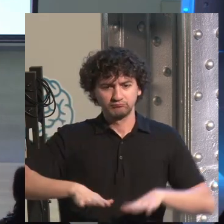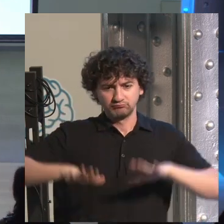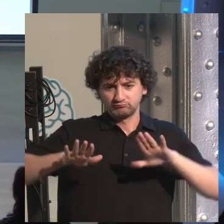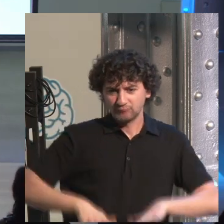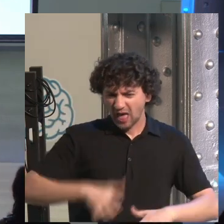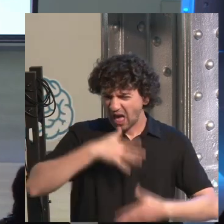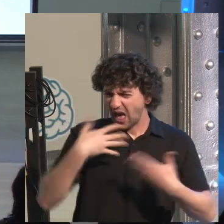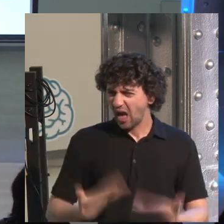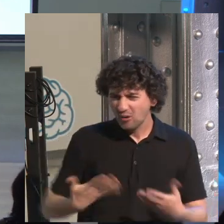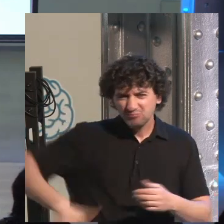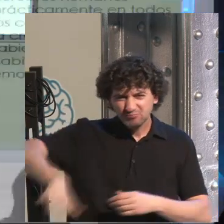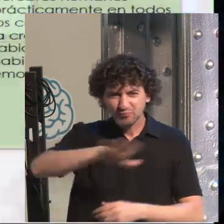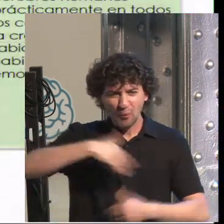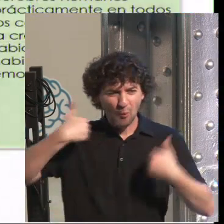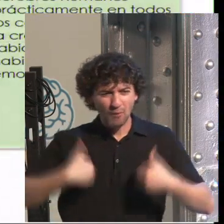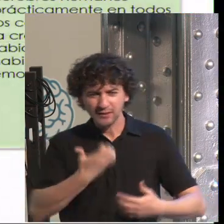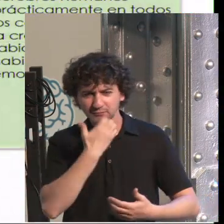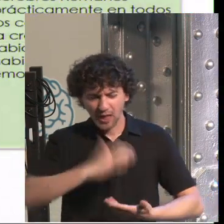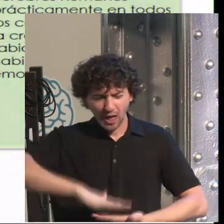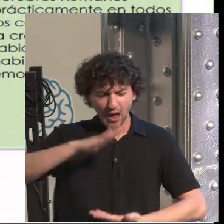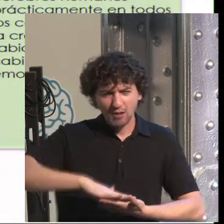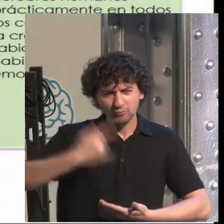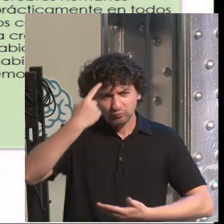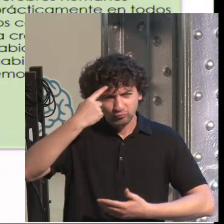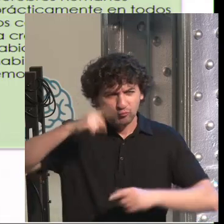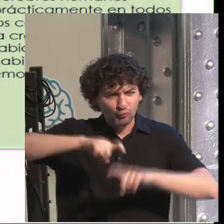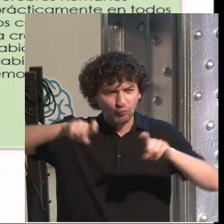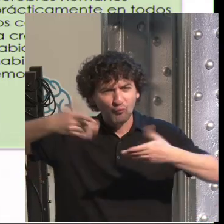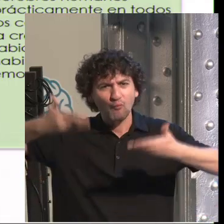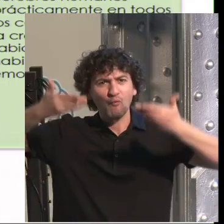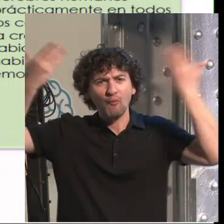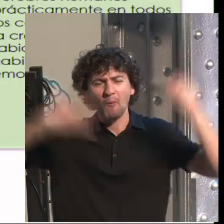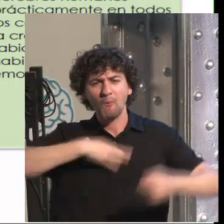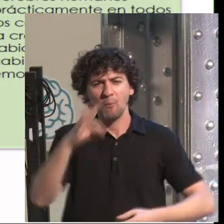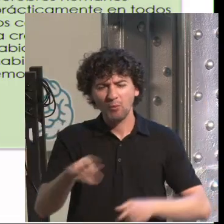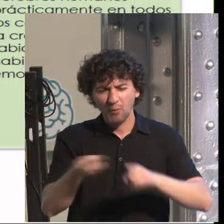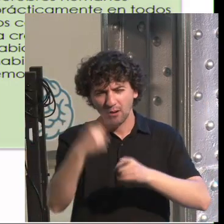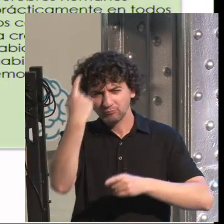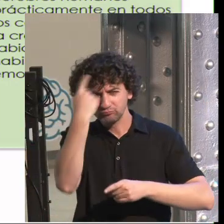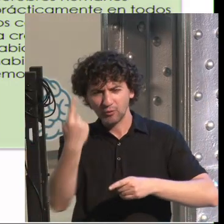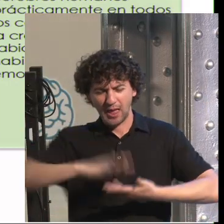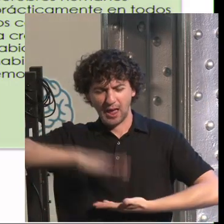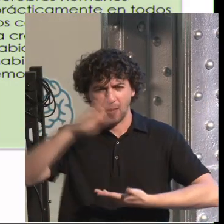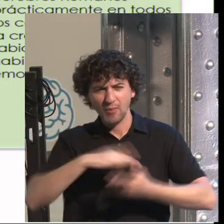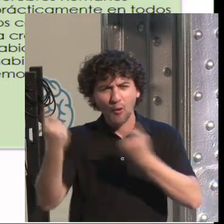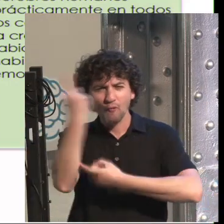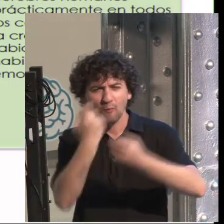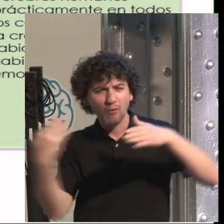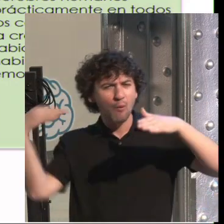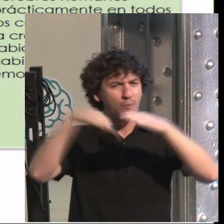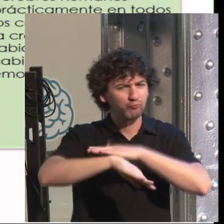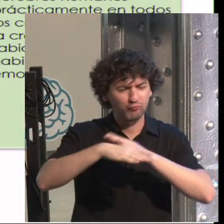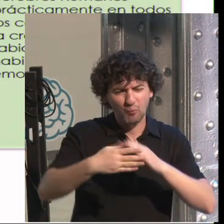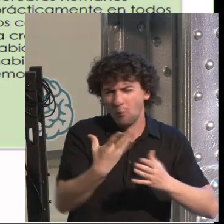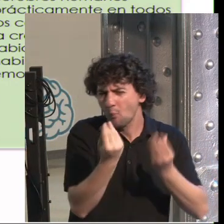los humanos? Si tenemos capacidad de computación infinita y capacidad de almacenamiento infinito, ¿no seríamos capaces a lo